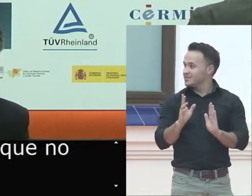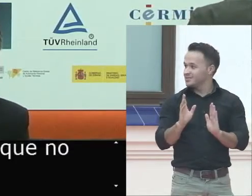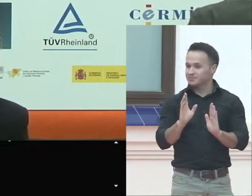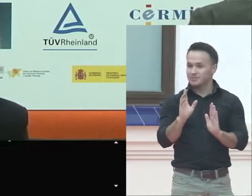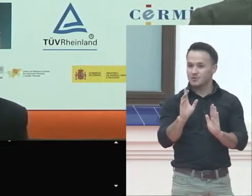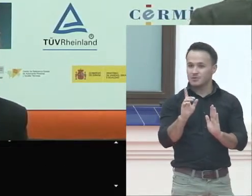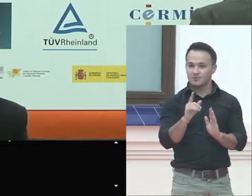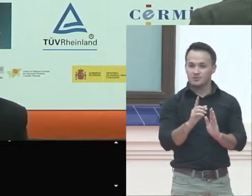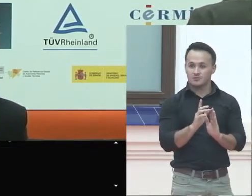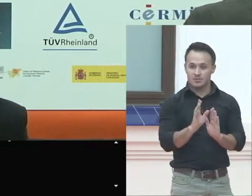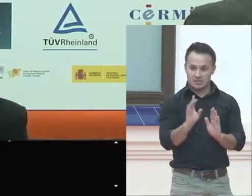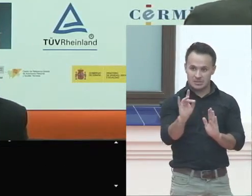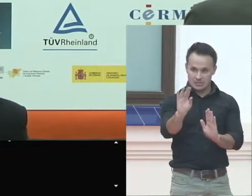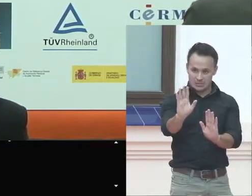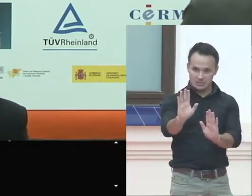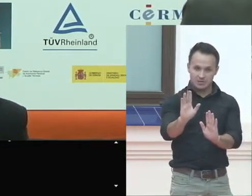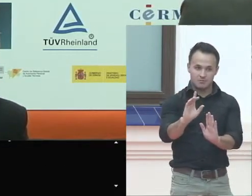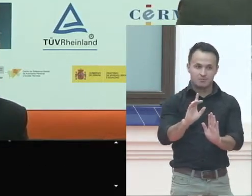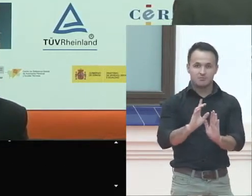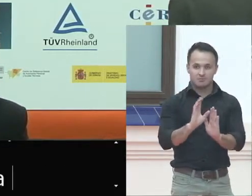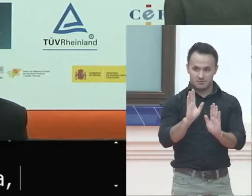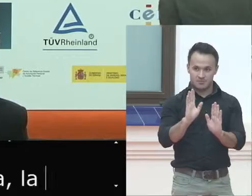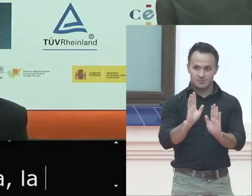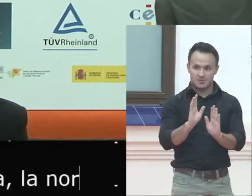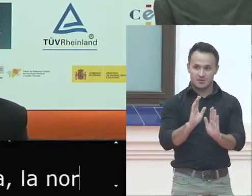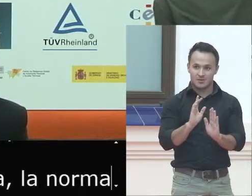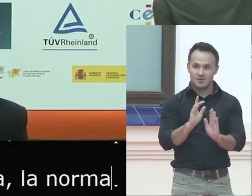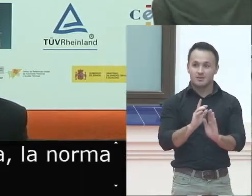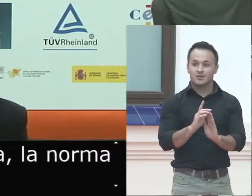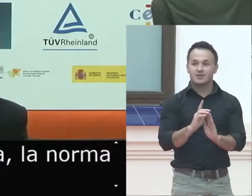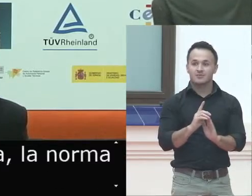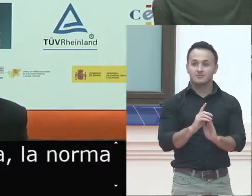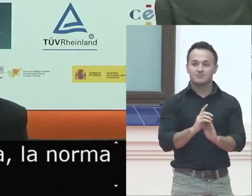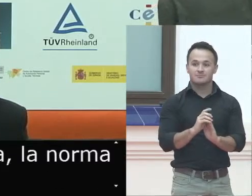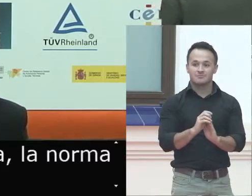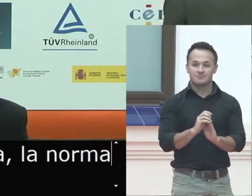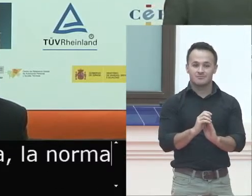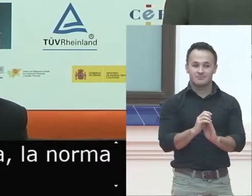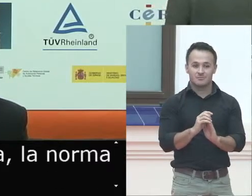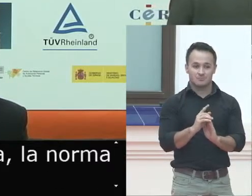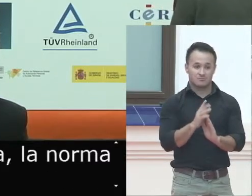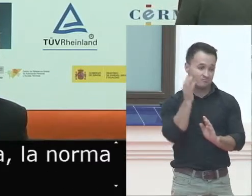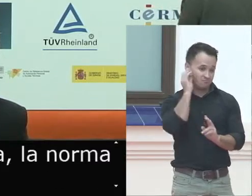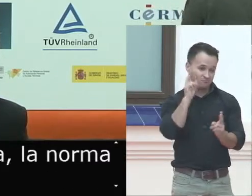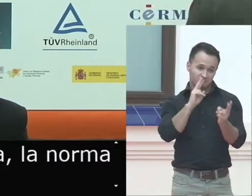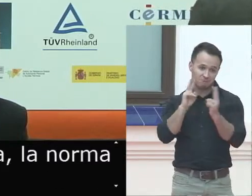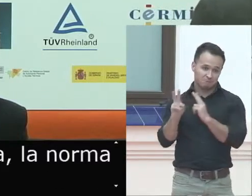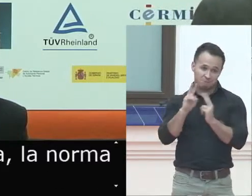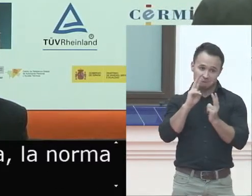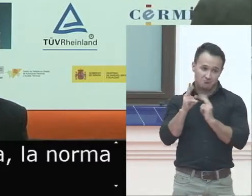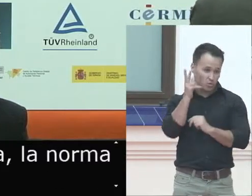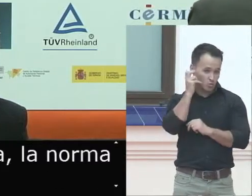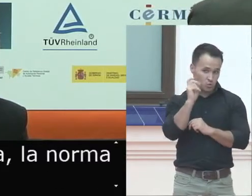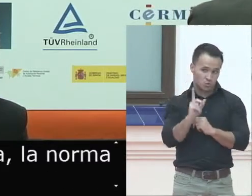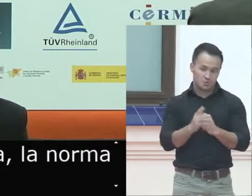hacerse. Sí, pero que luego los quitaron, o dijeron que... Bueno, menos